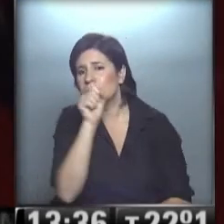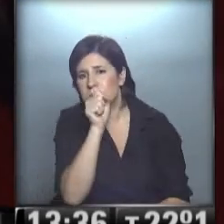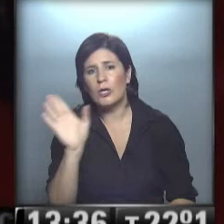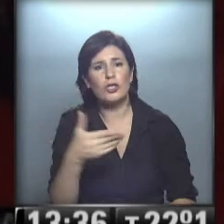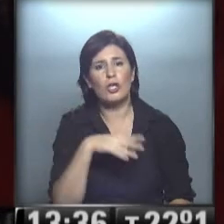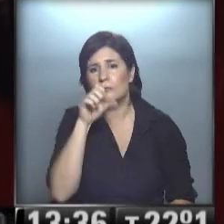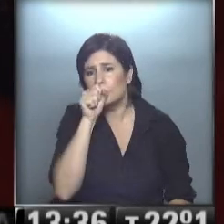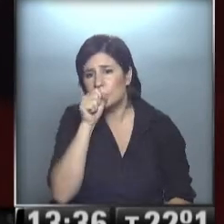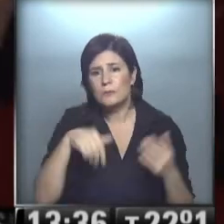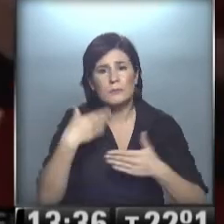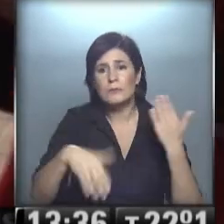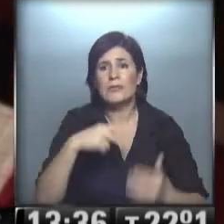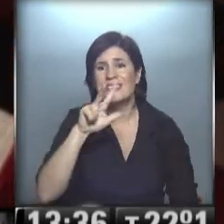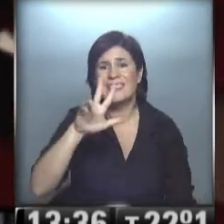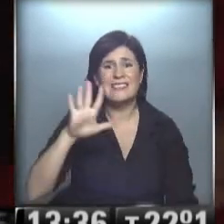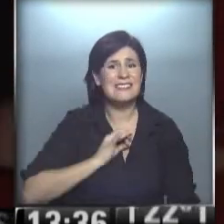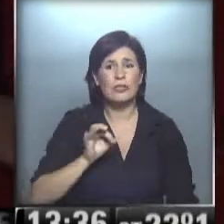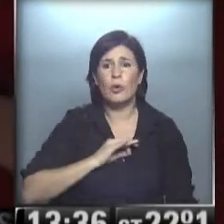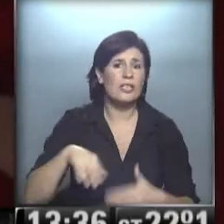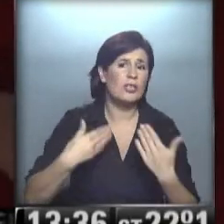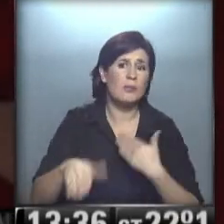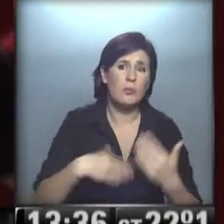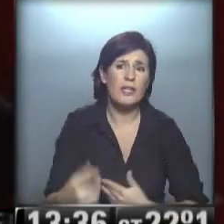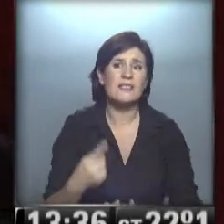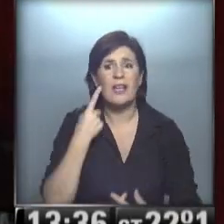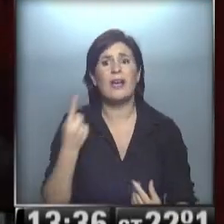años después se hace un trabajo periodístico para ver qué quedó